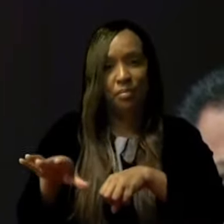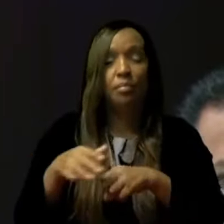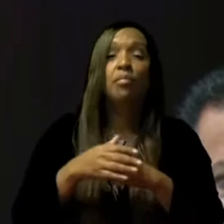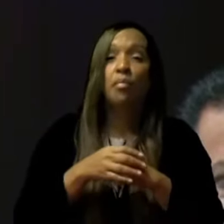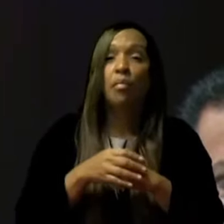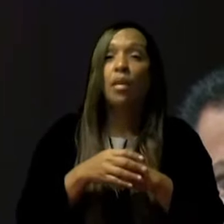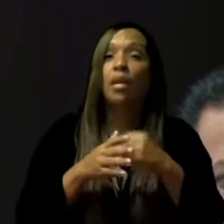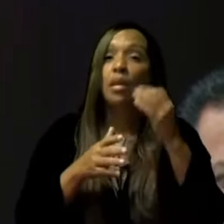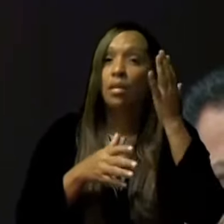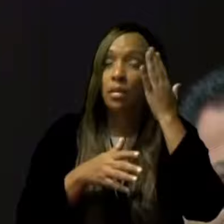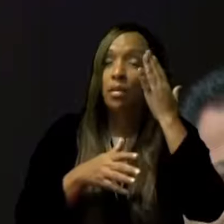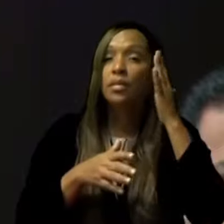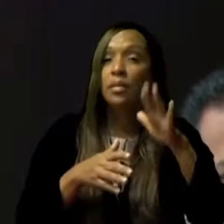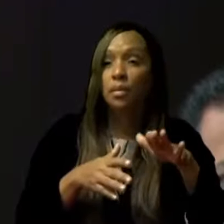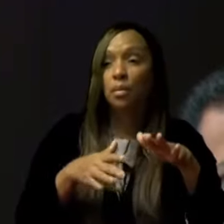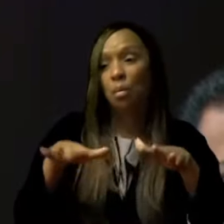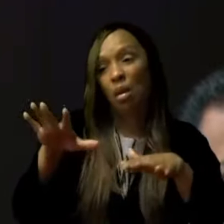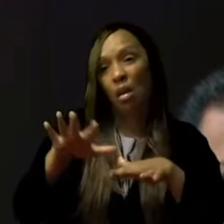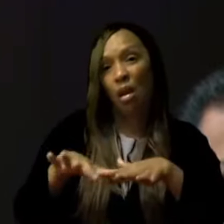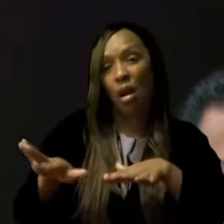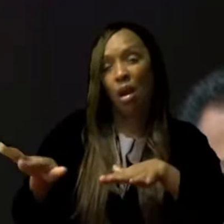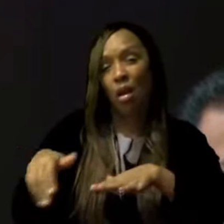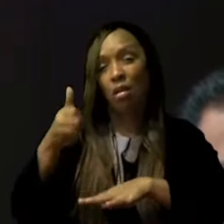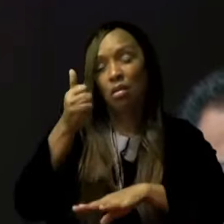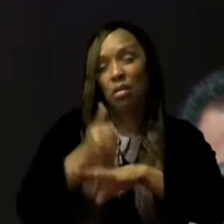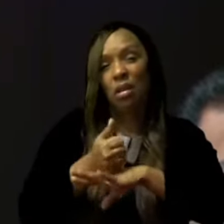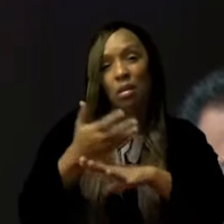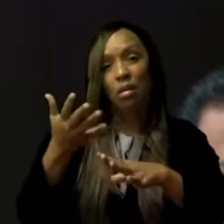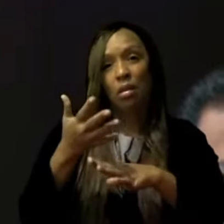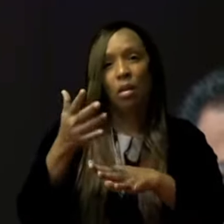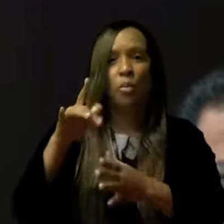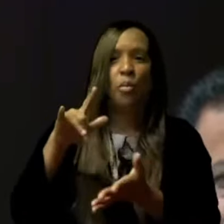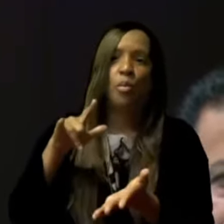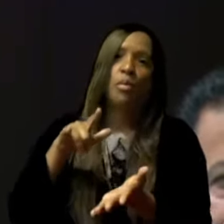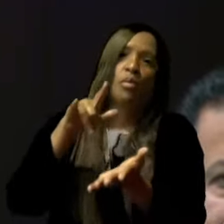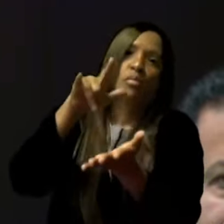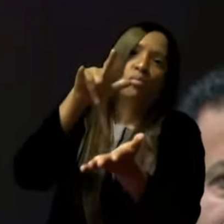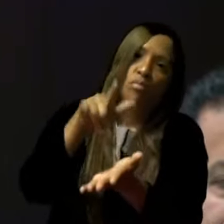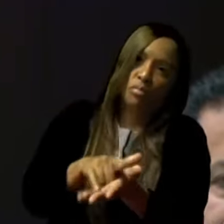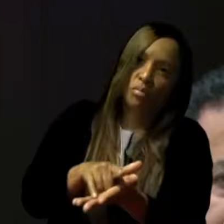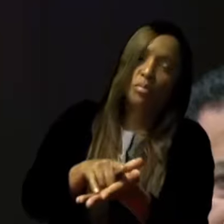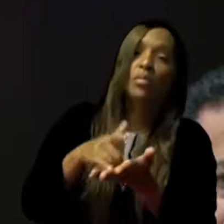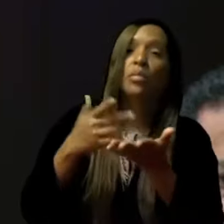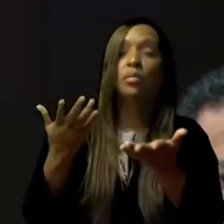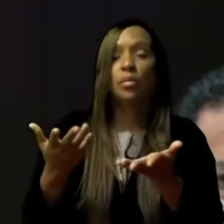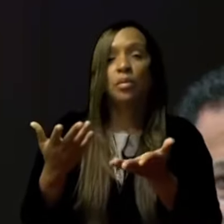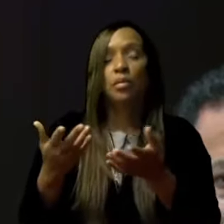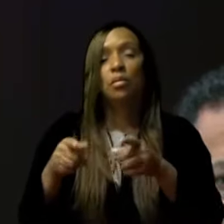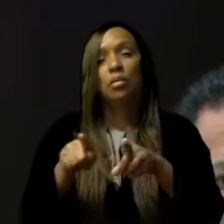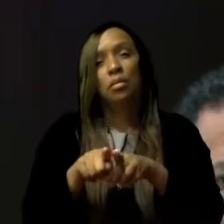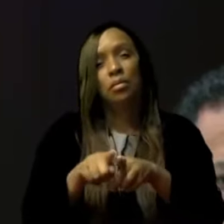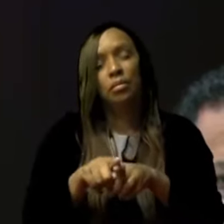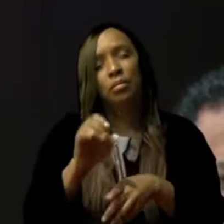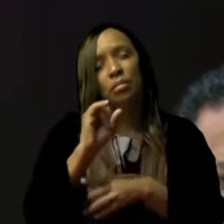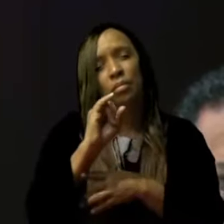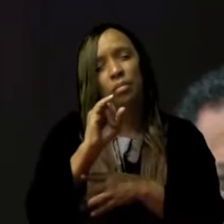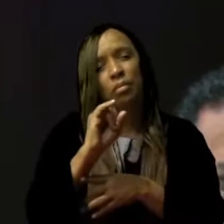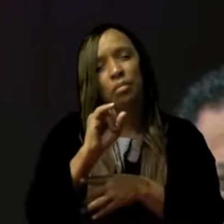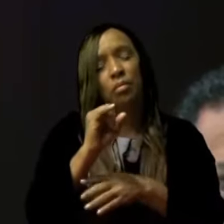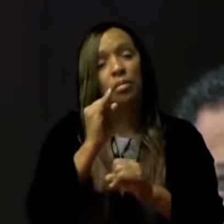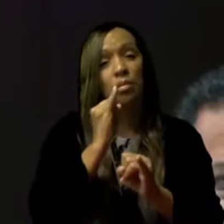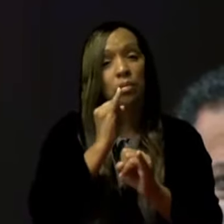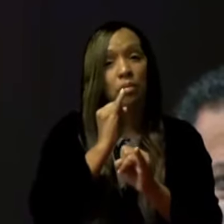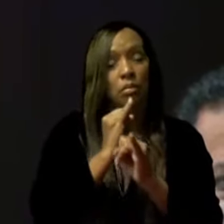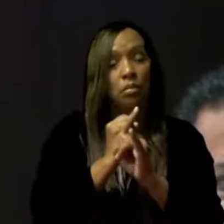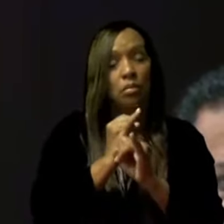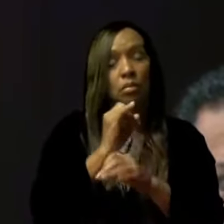desarrollado bastante. Nosotros tenemos zonas francas, las Américas ahí. Tenemos también el ITLA, que es donde van a estudiar muchos estudiantes